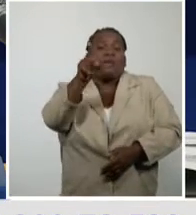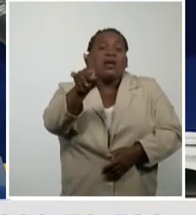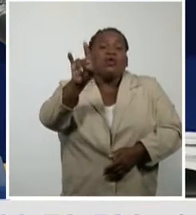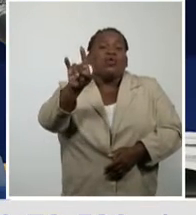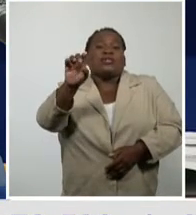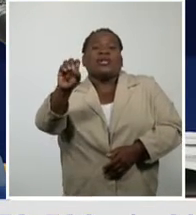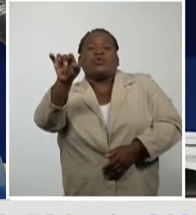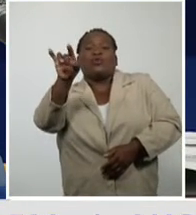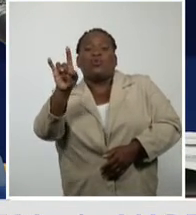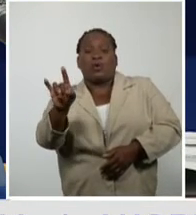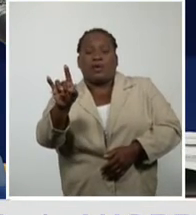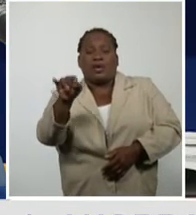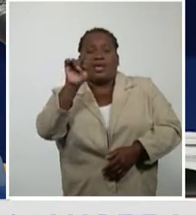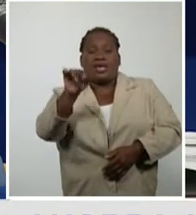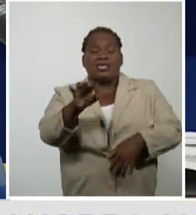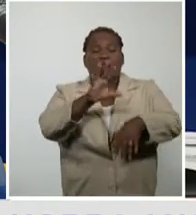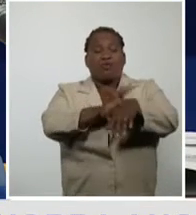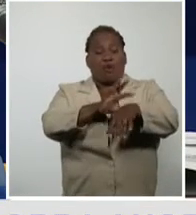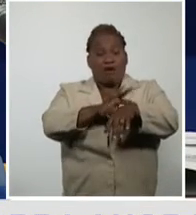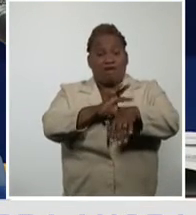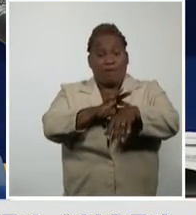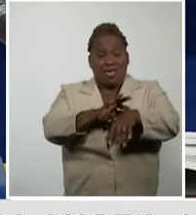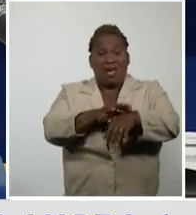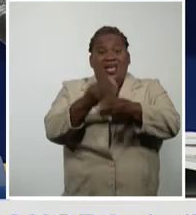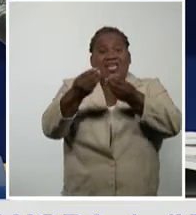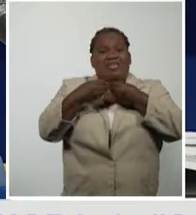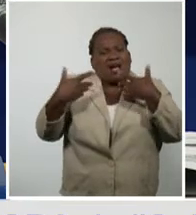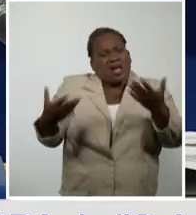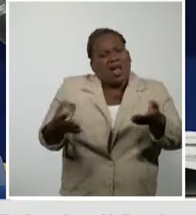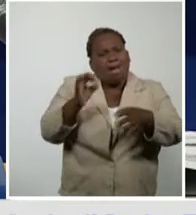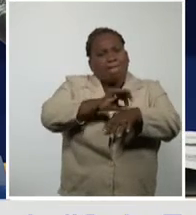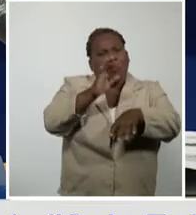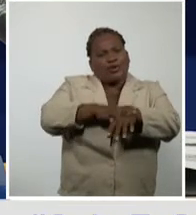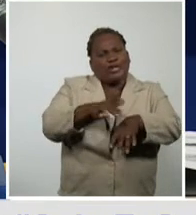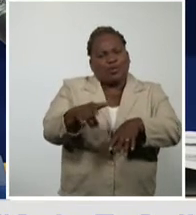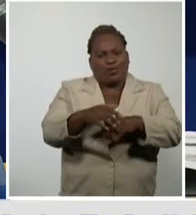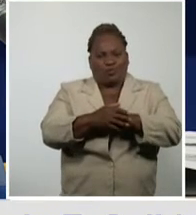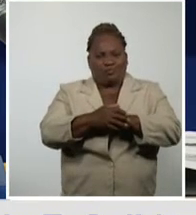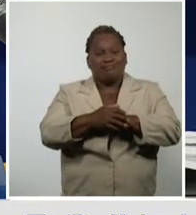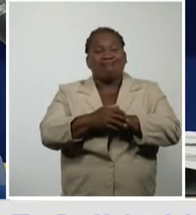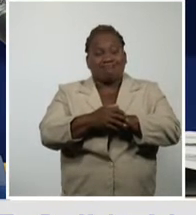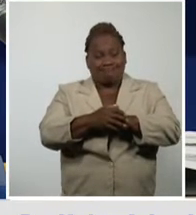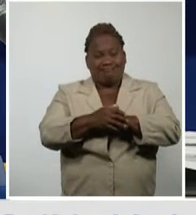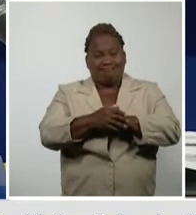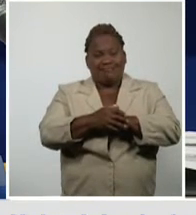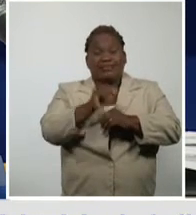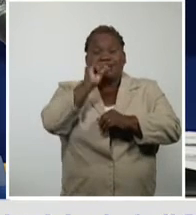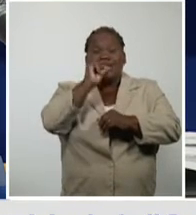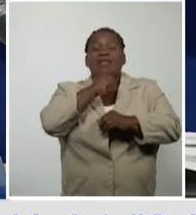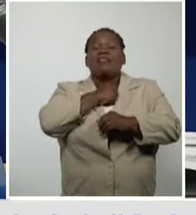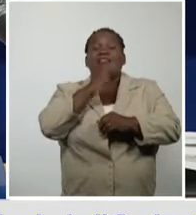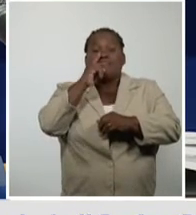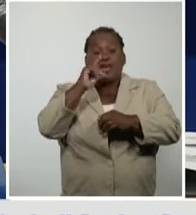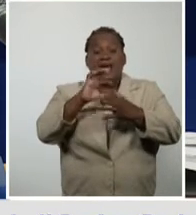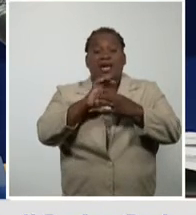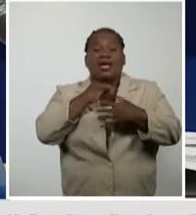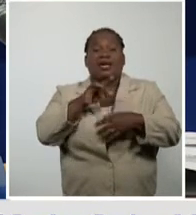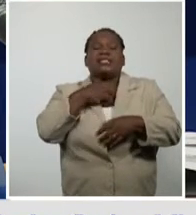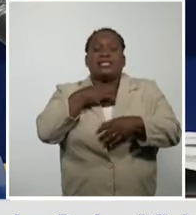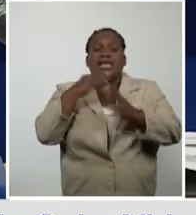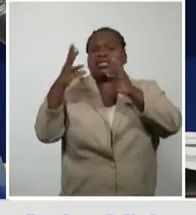enfermedades transmitidas por el mosquito Aedes aegypti, o sea, arbovirosis. Pues el dengue sí mantiene una